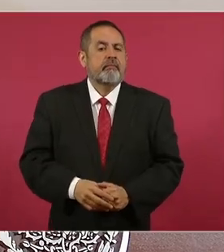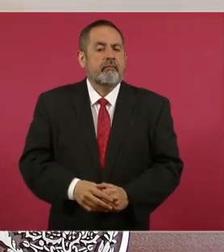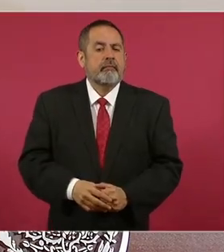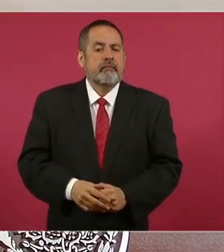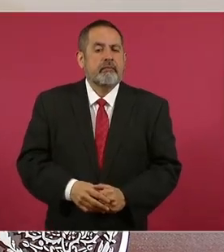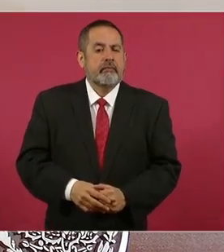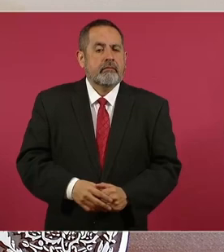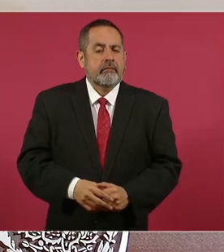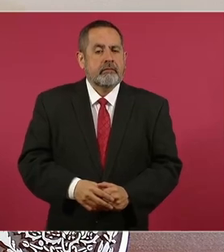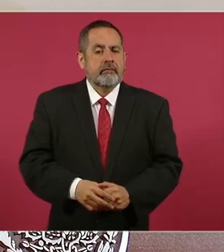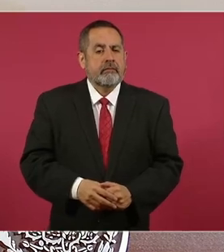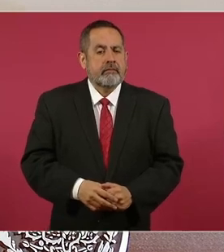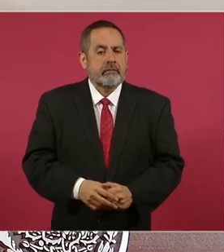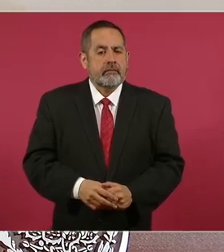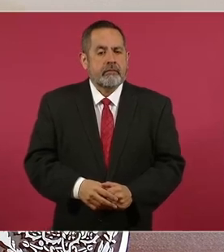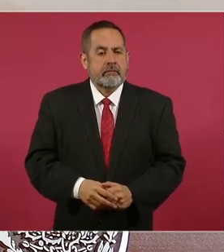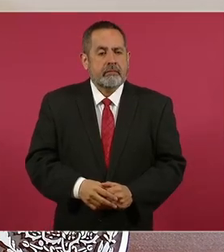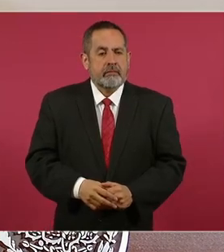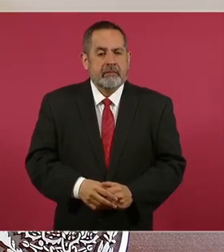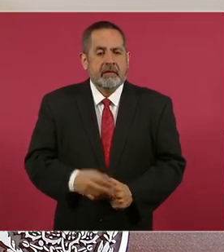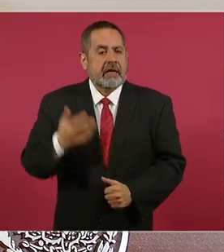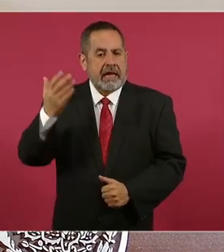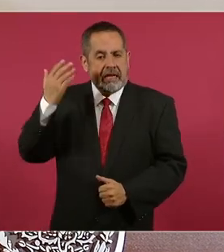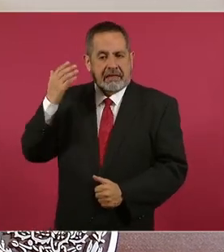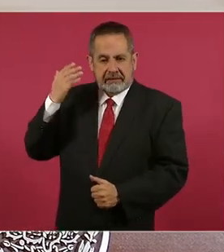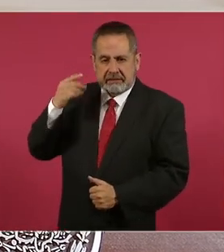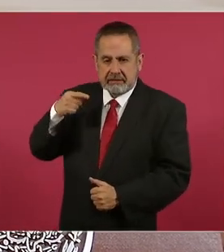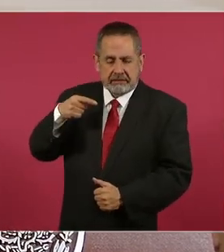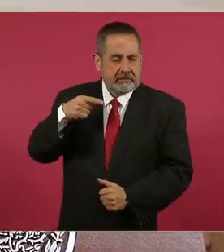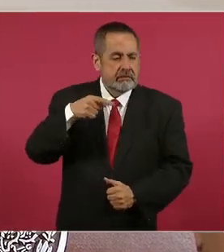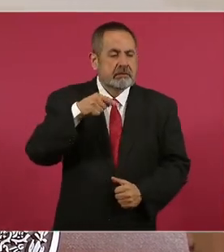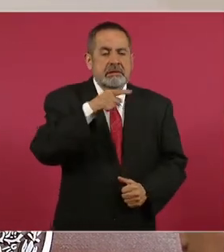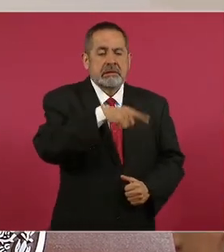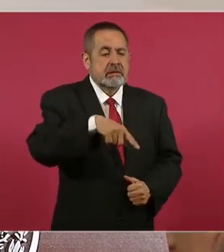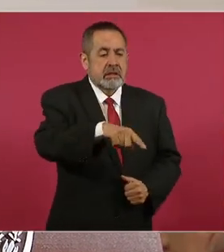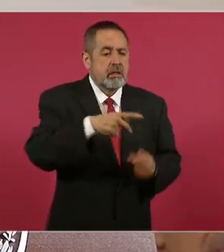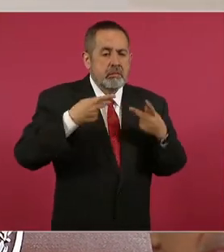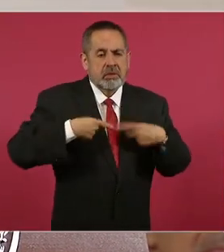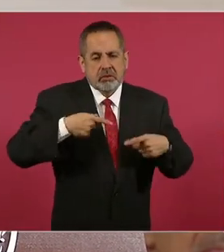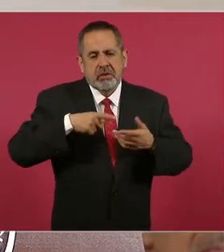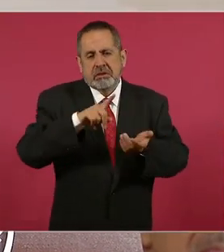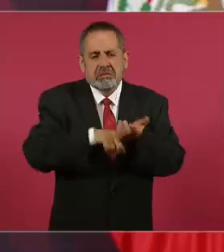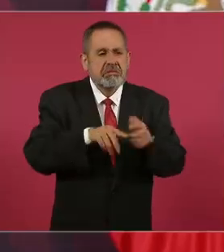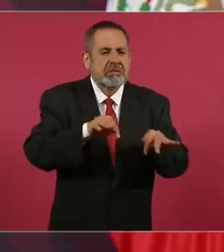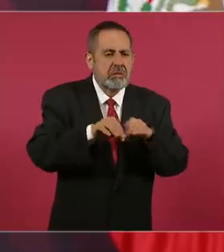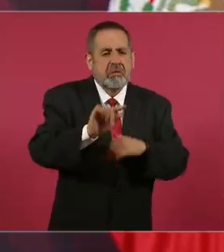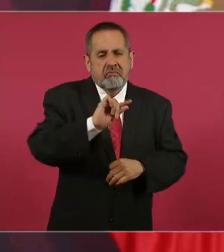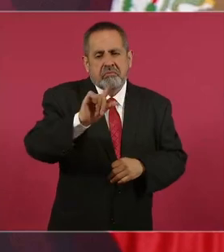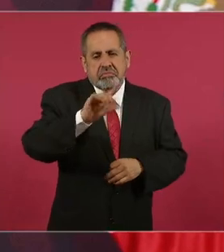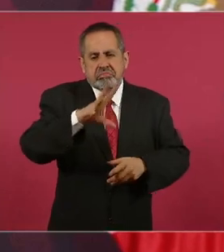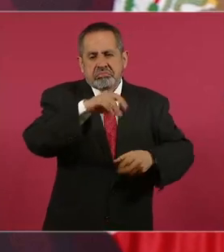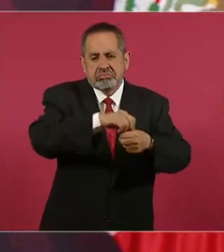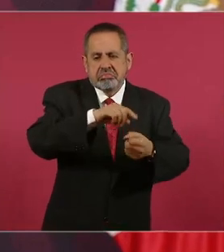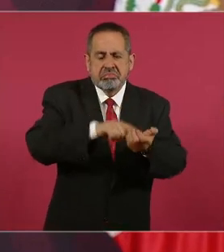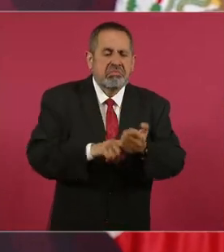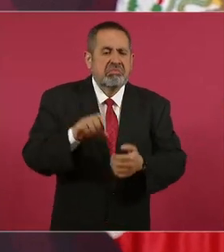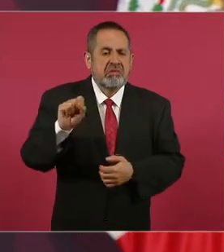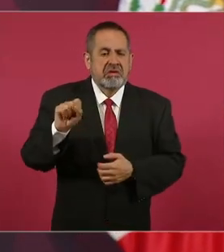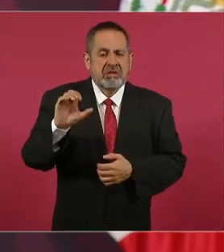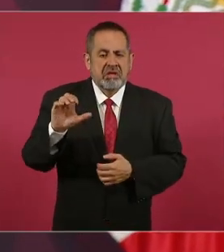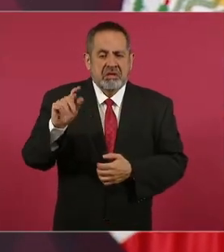los civiles, funcionarios, de la Secretaría de